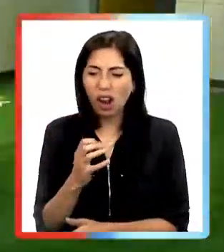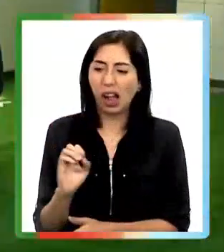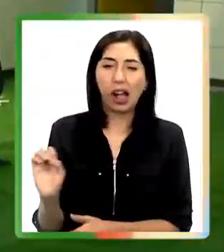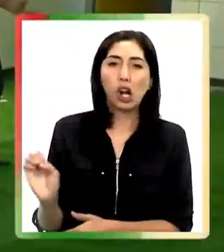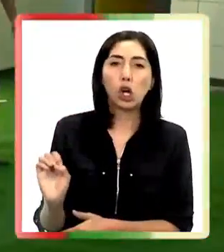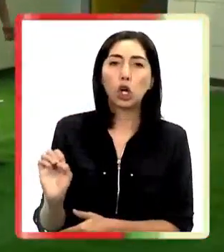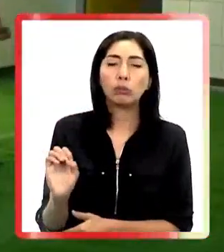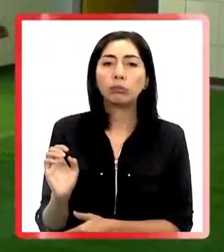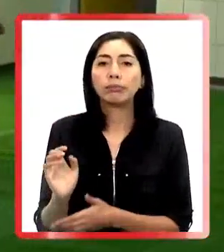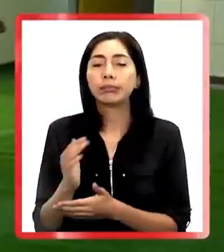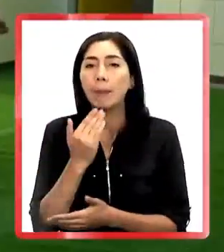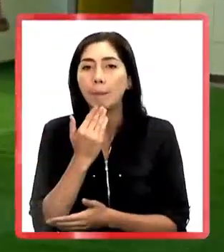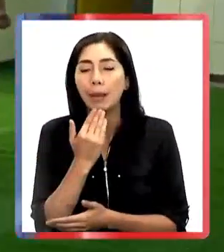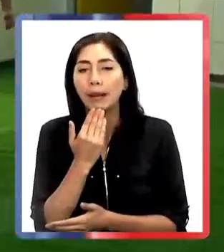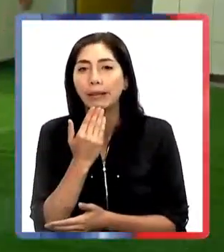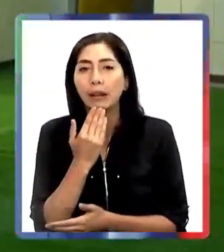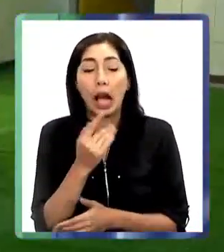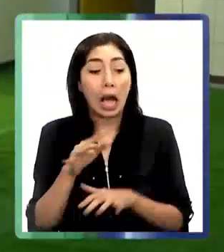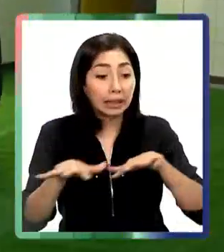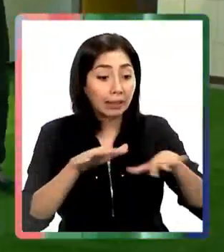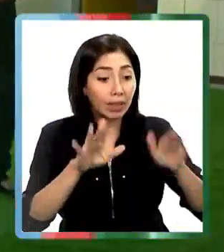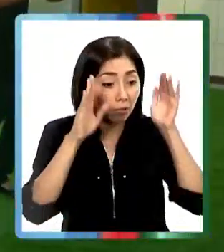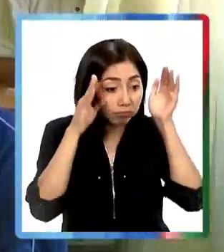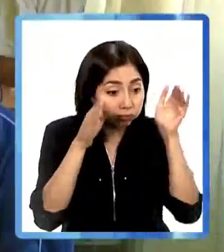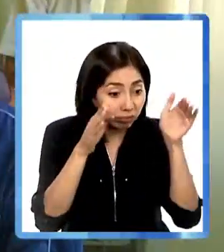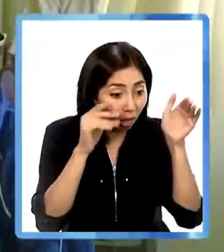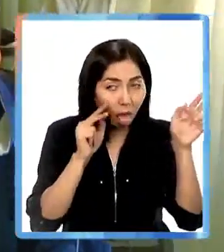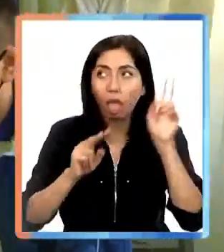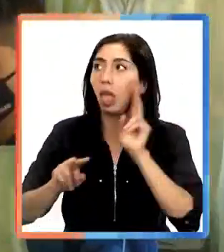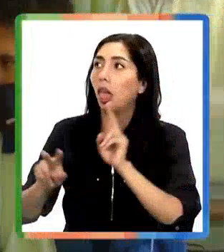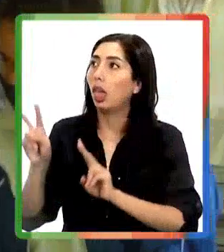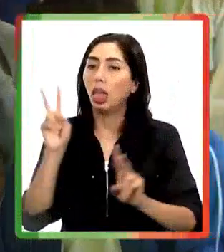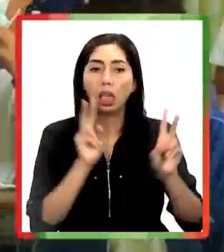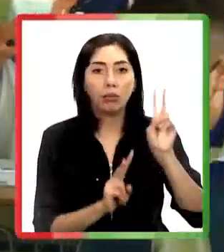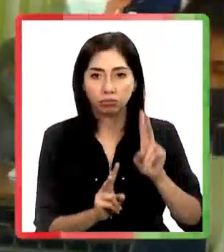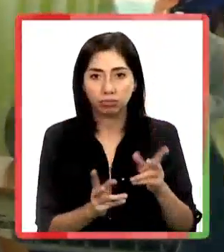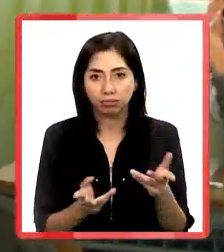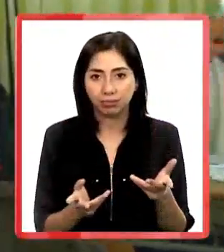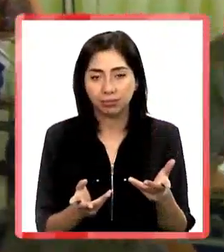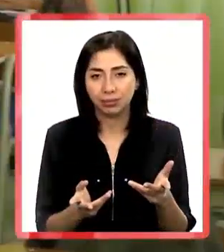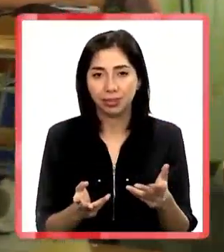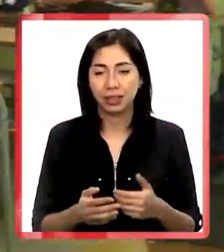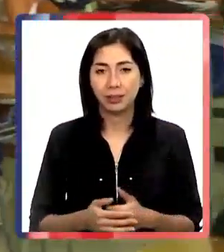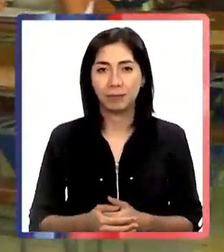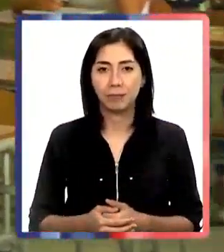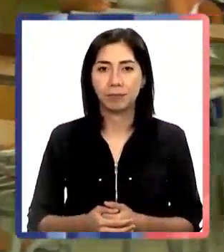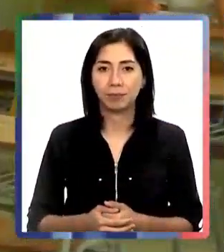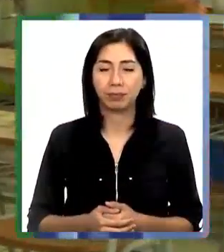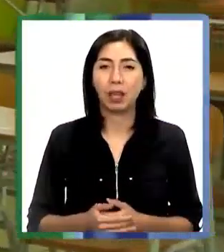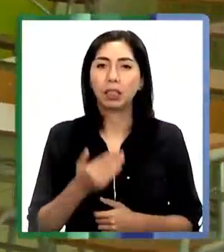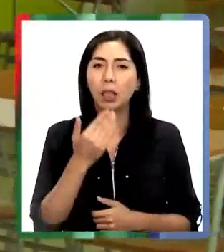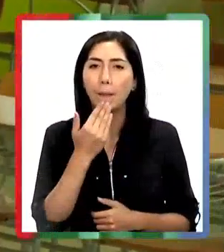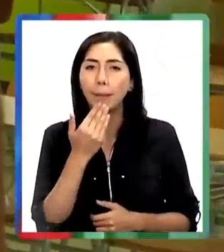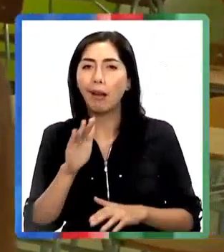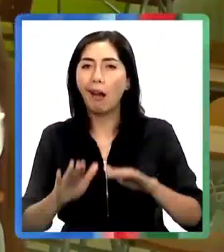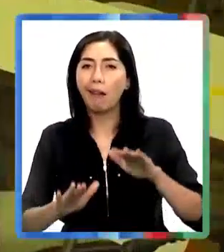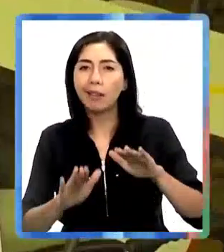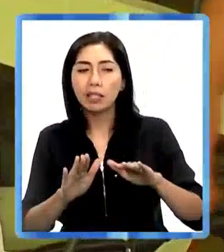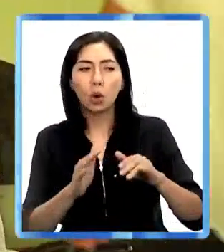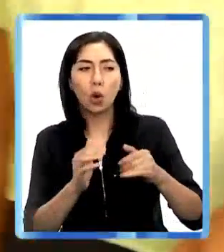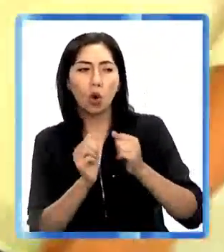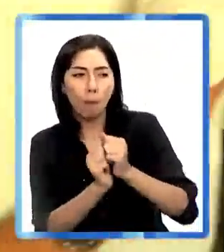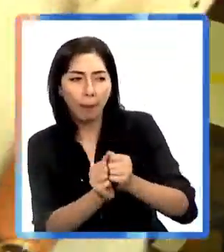irritabilidad, dificultad para mantenerse, ¿cierto?, en una actividad específica, un poco mayor de beligerancia con